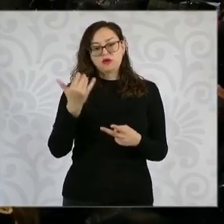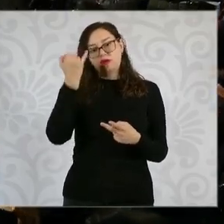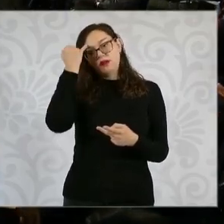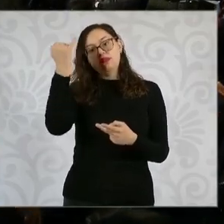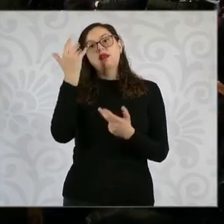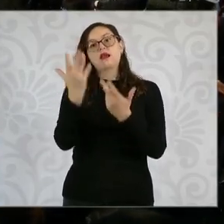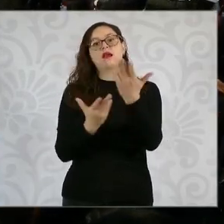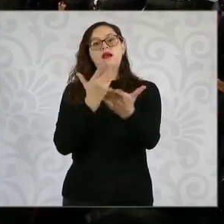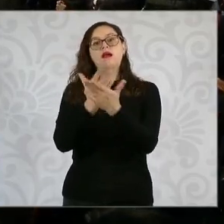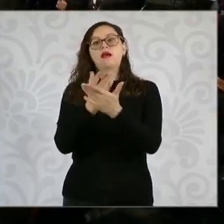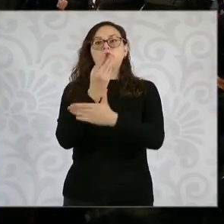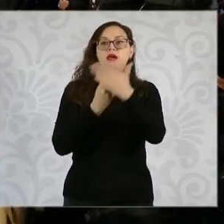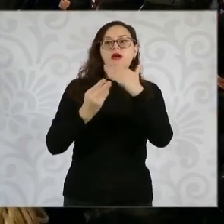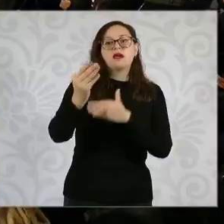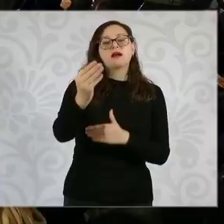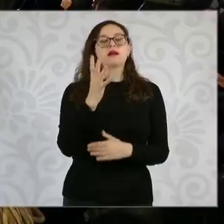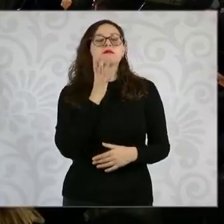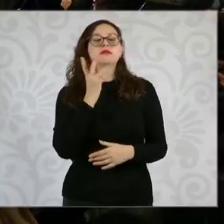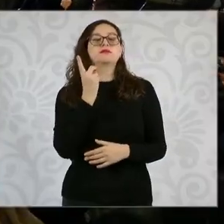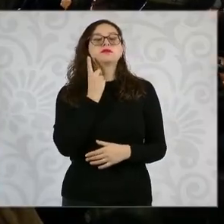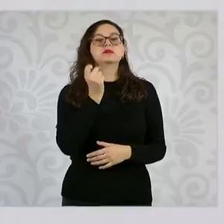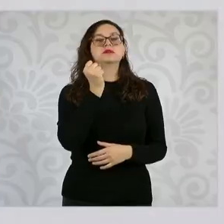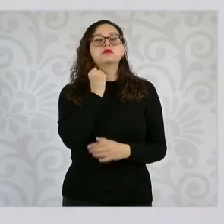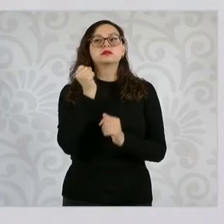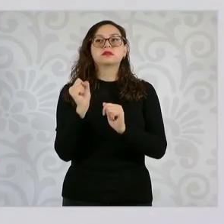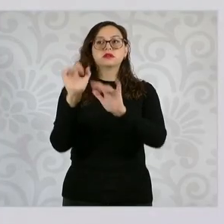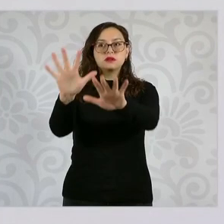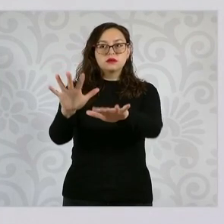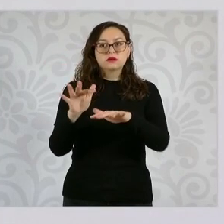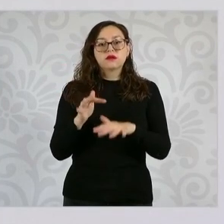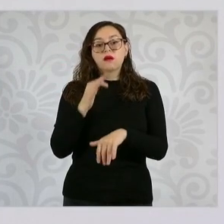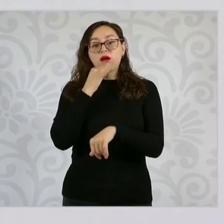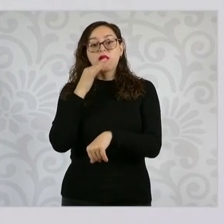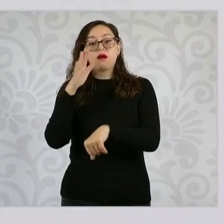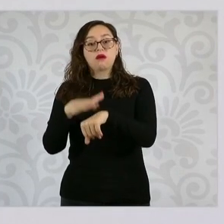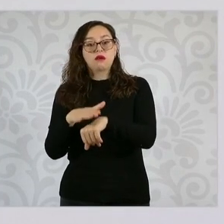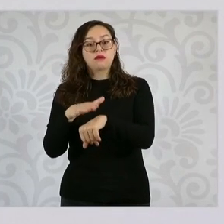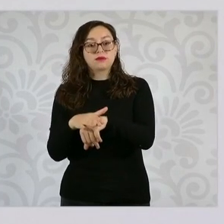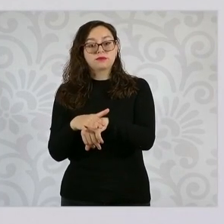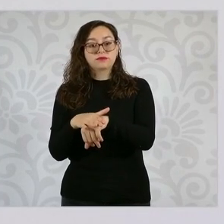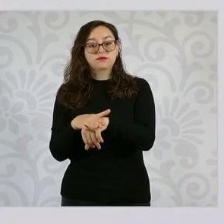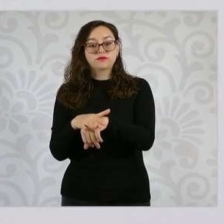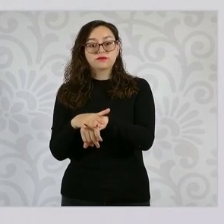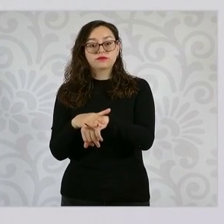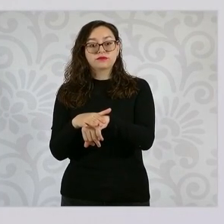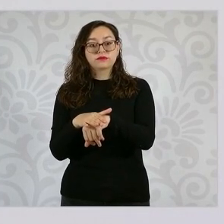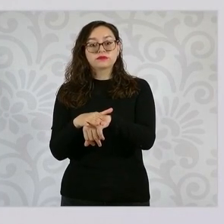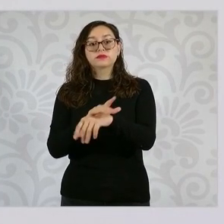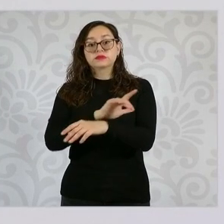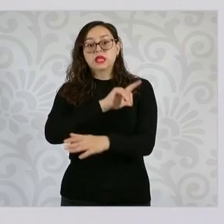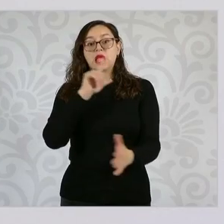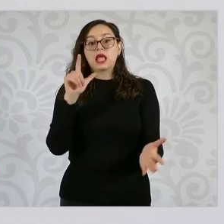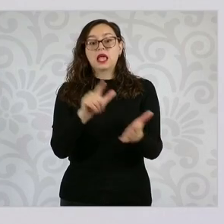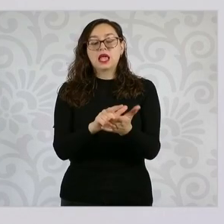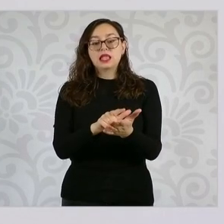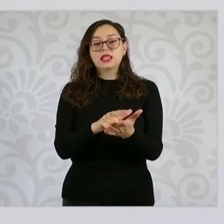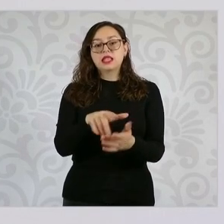hoy al Congreso de la Unión para la modificación a la Ley General